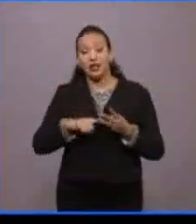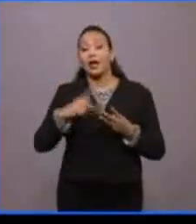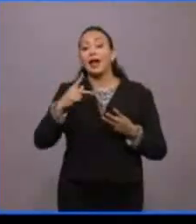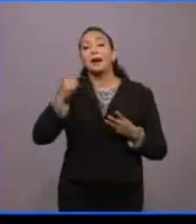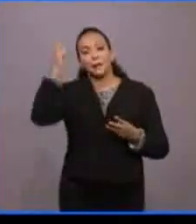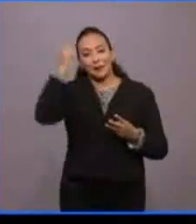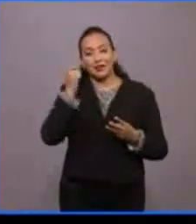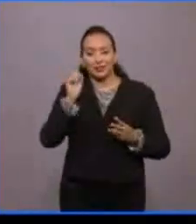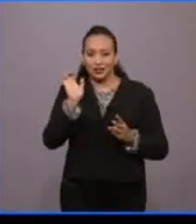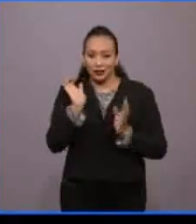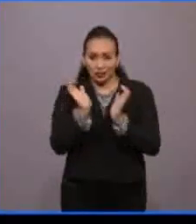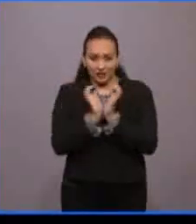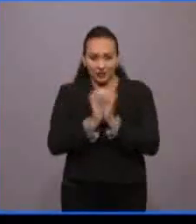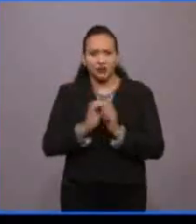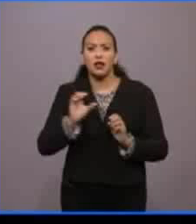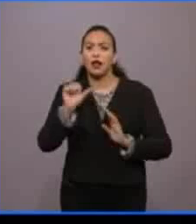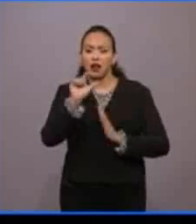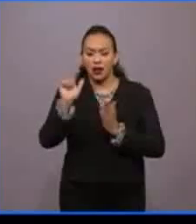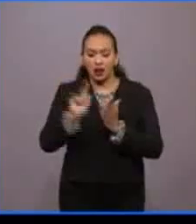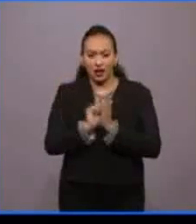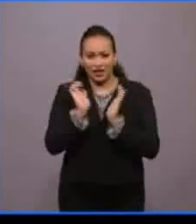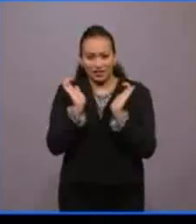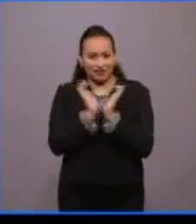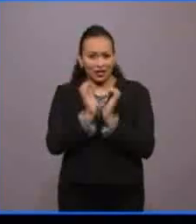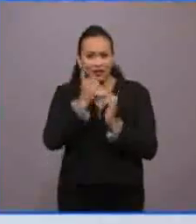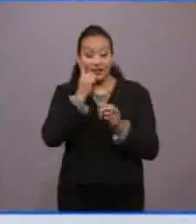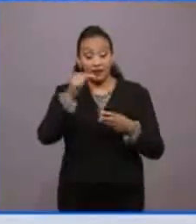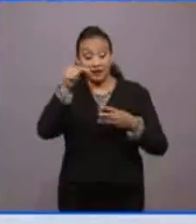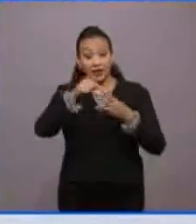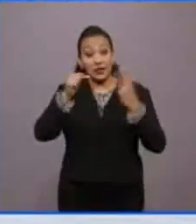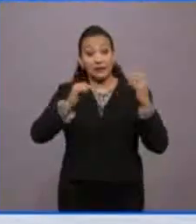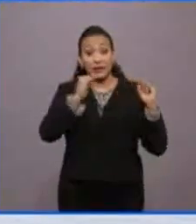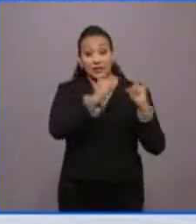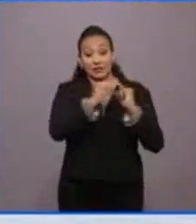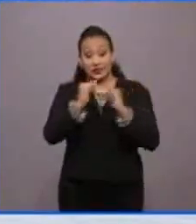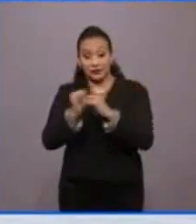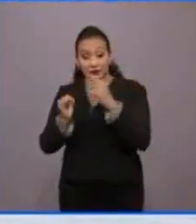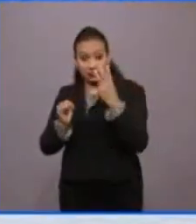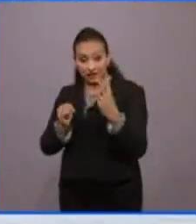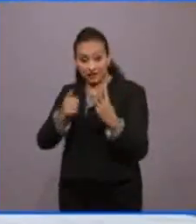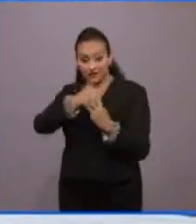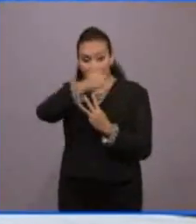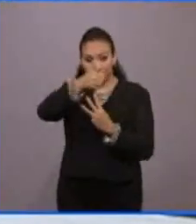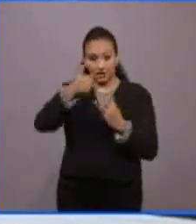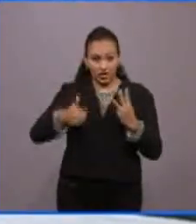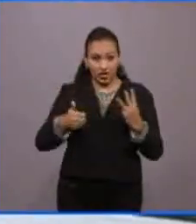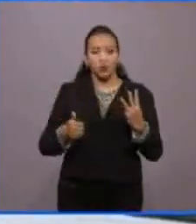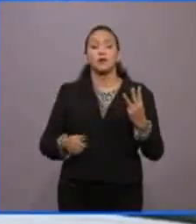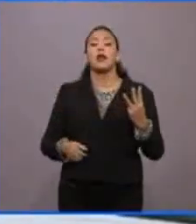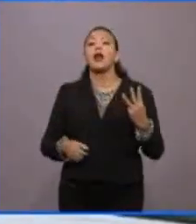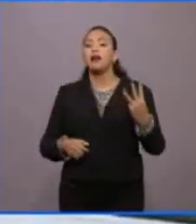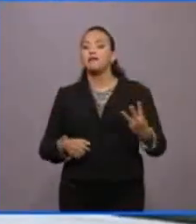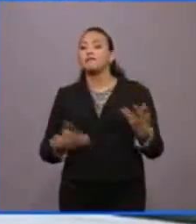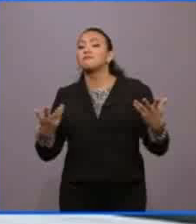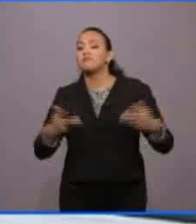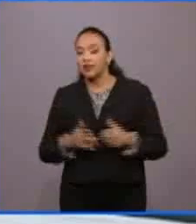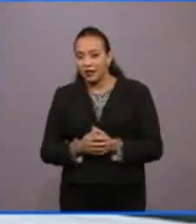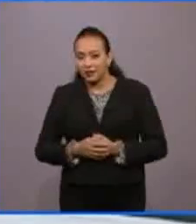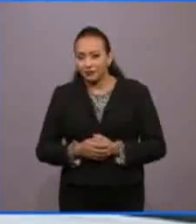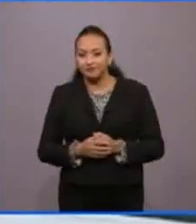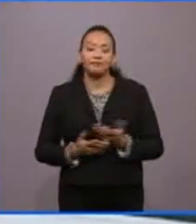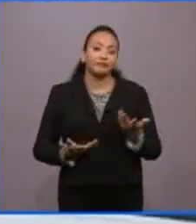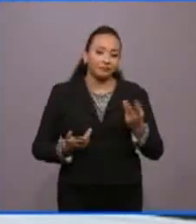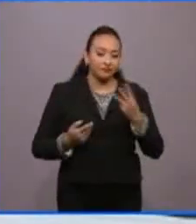Pues de acuerdo con diversos artículos de la ley del ISSSTE, las tres instituciones en momentos y circunstancias específicas y